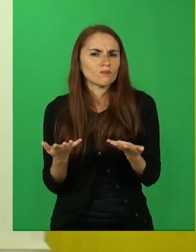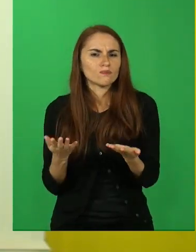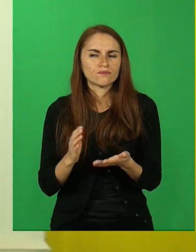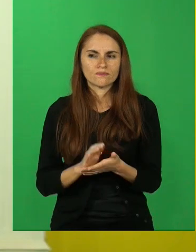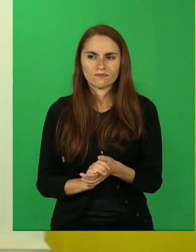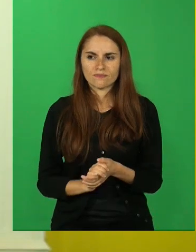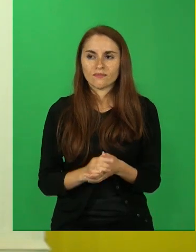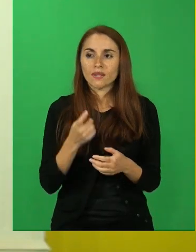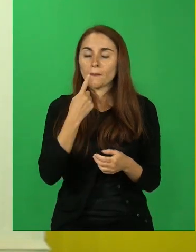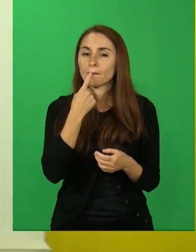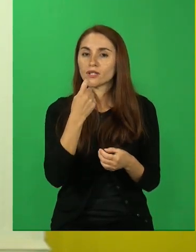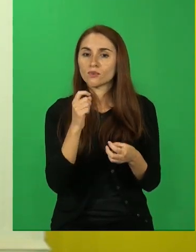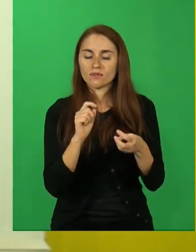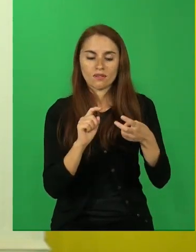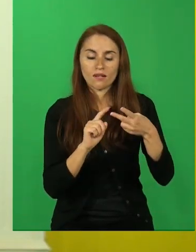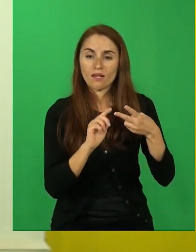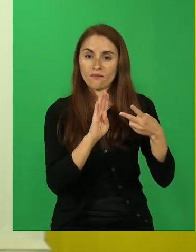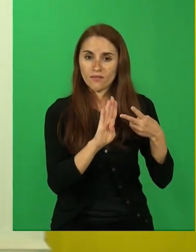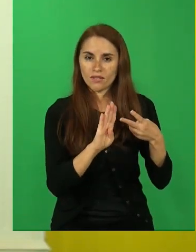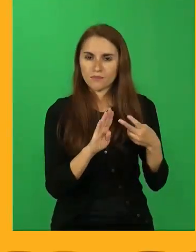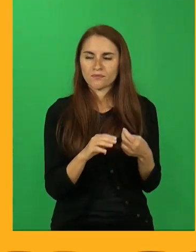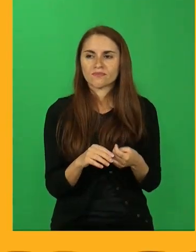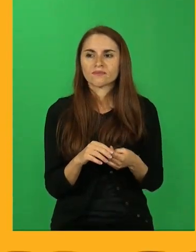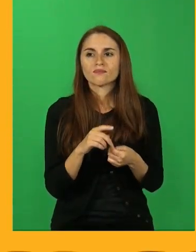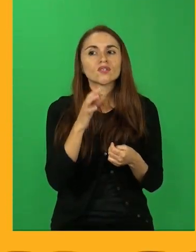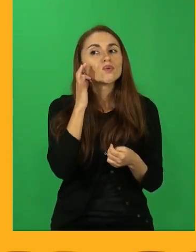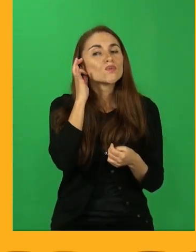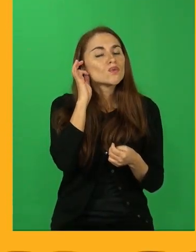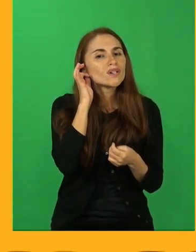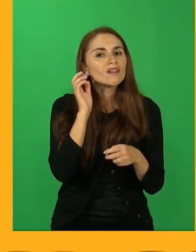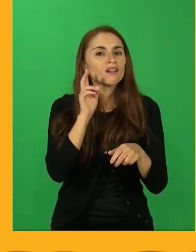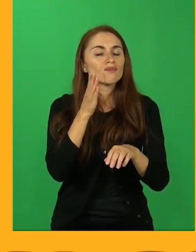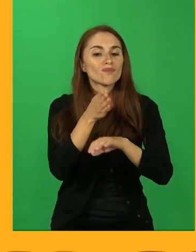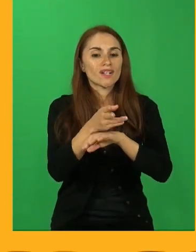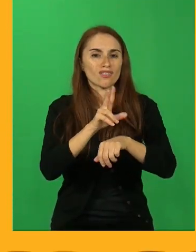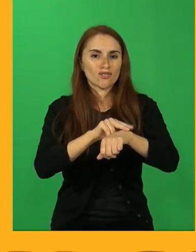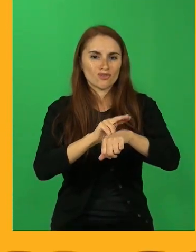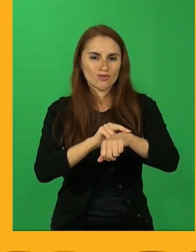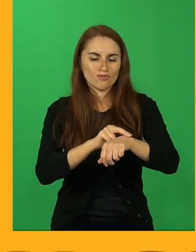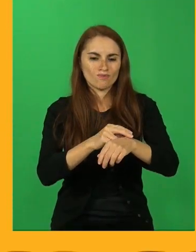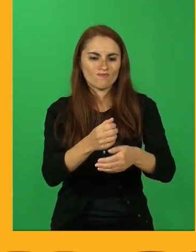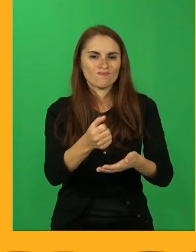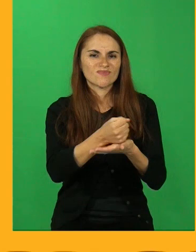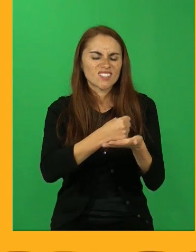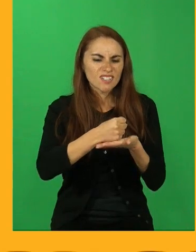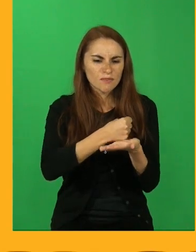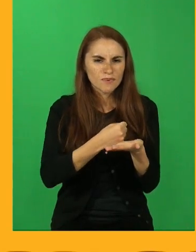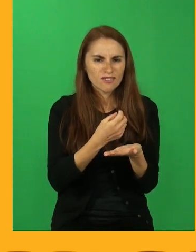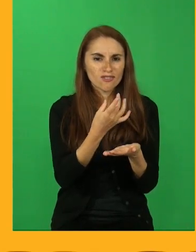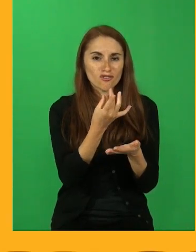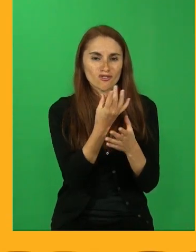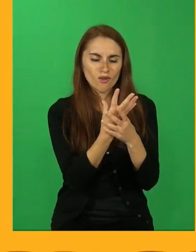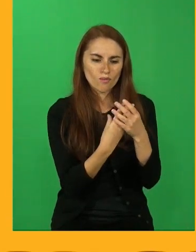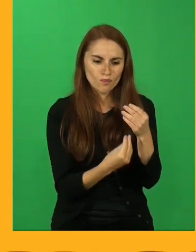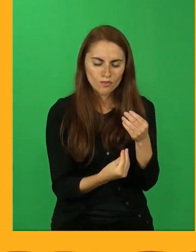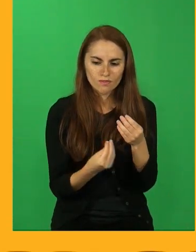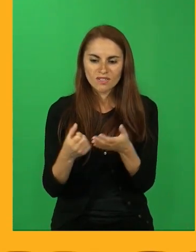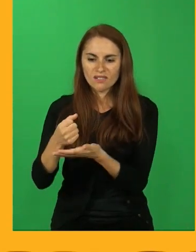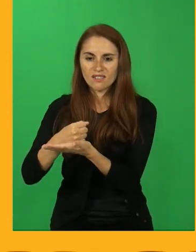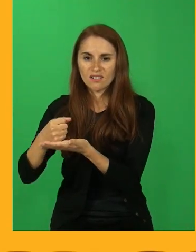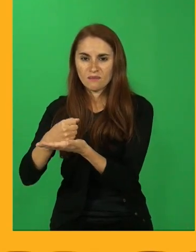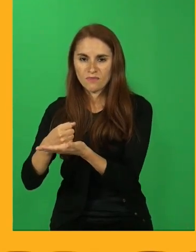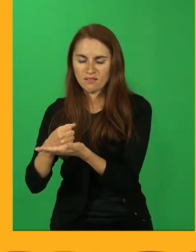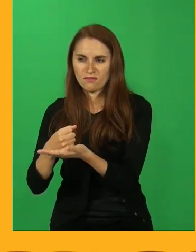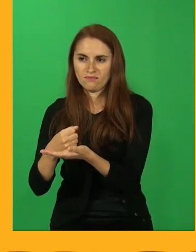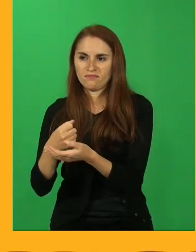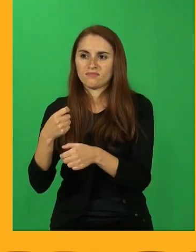Dice, Paula fue al médico y debe tomar analgésicos y antibióticos. Los analgésicos los toma